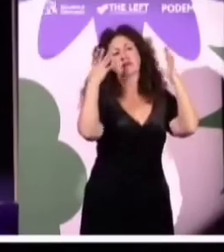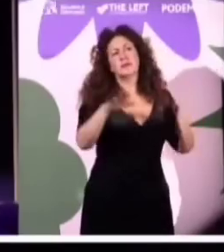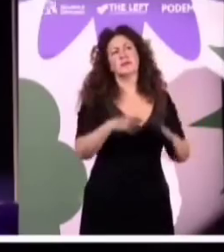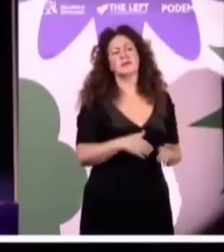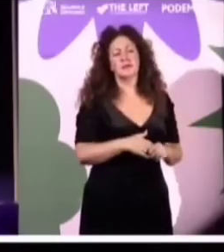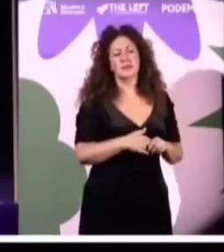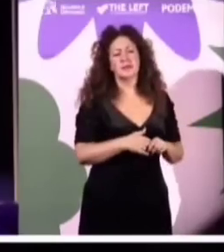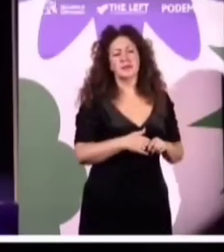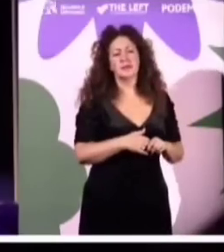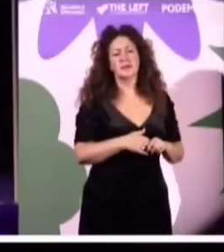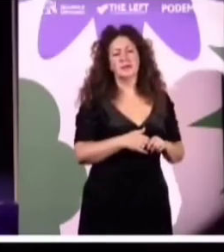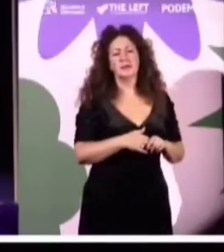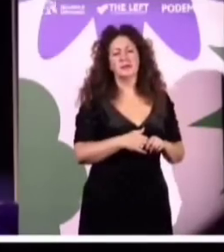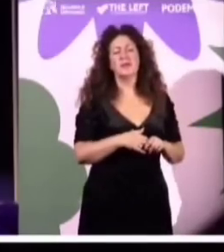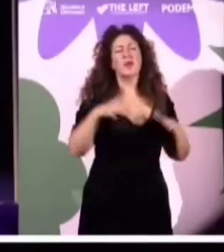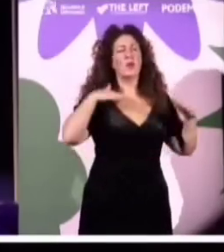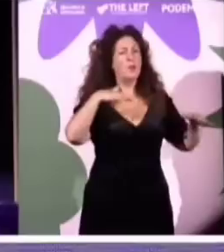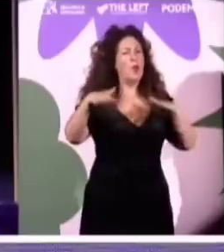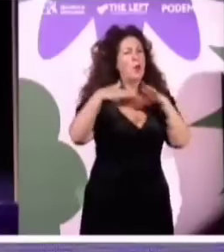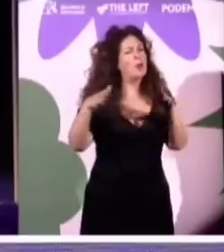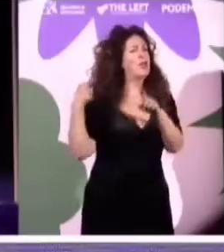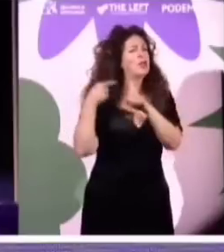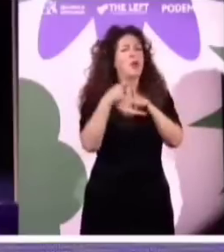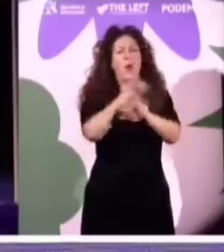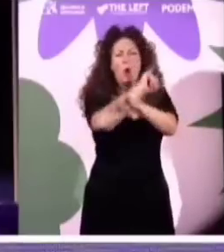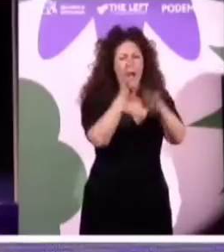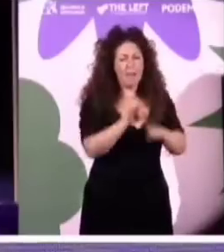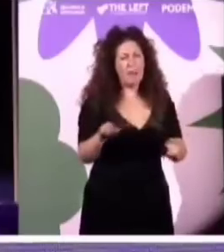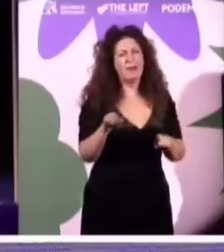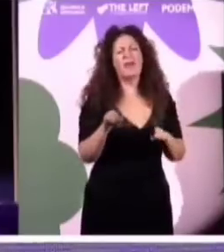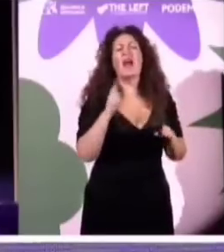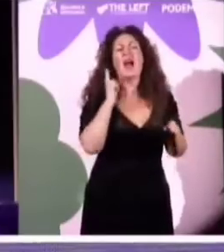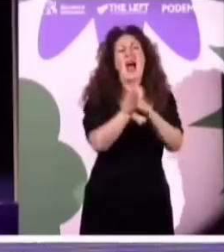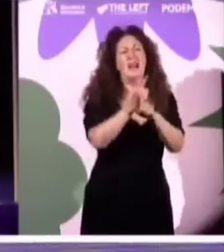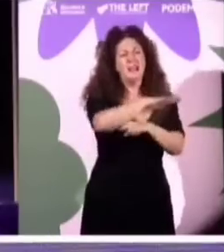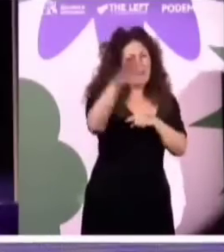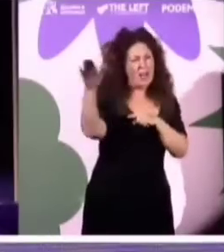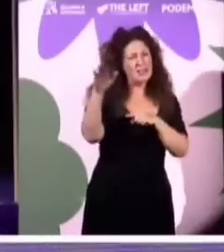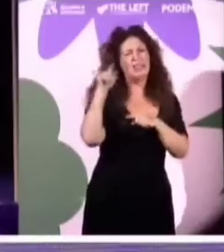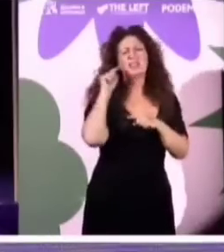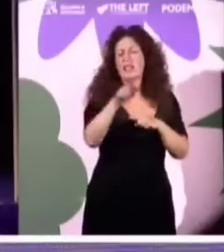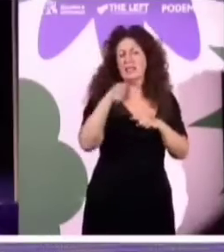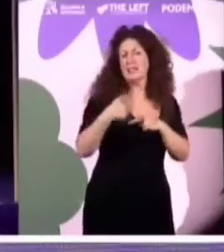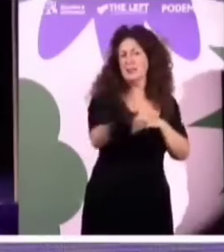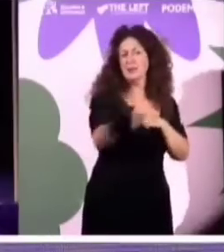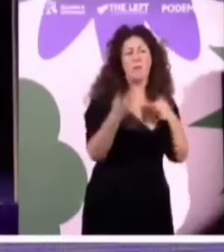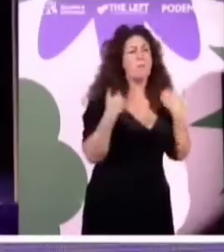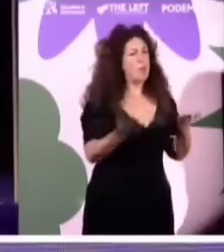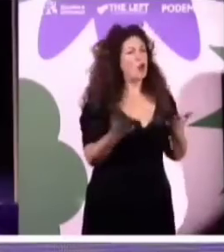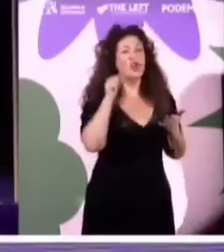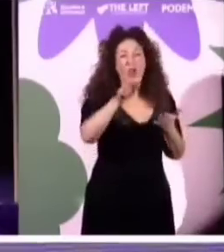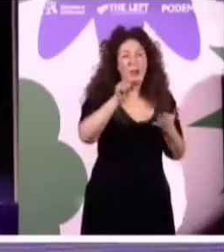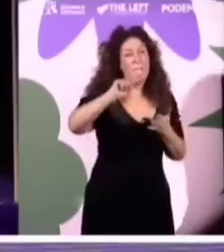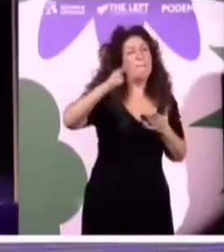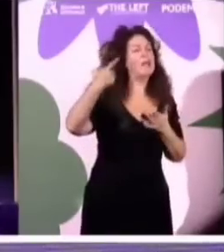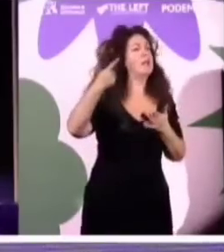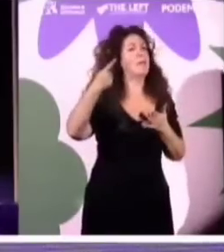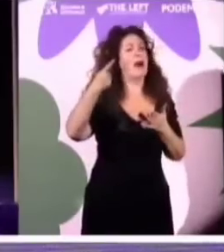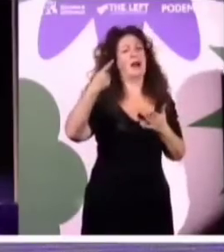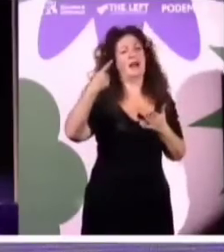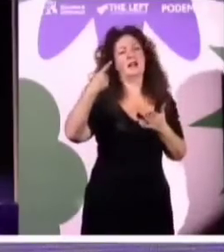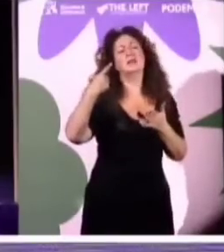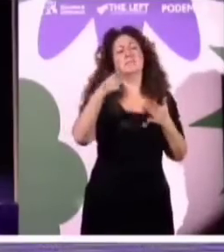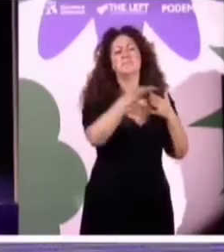El movimiento por la paz, el movimiento antifascista va a ser muy pronto el principal baluarte de